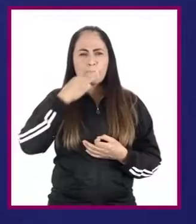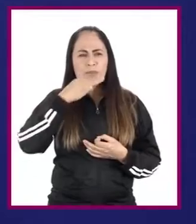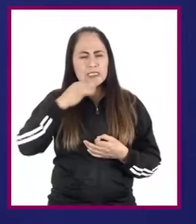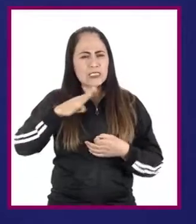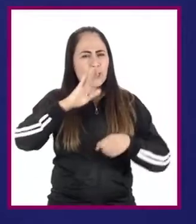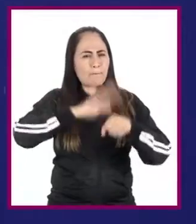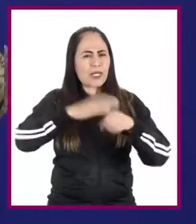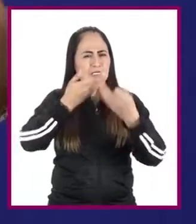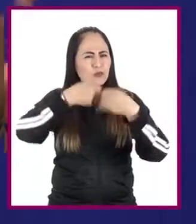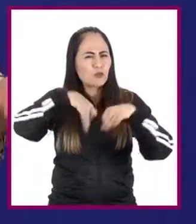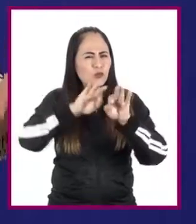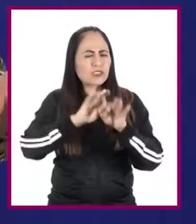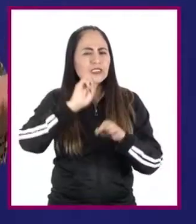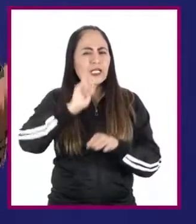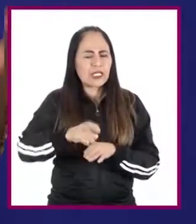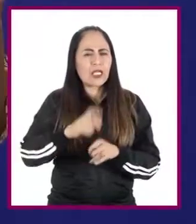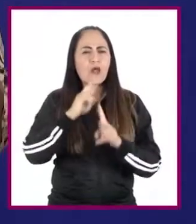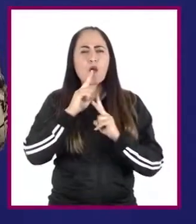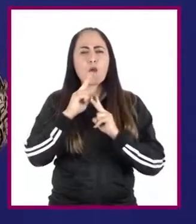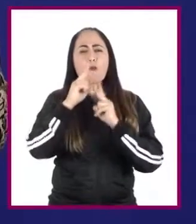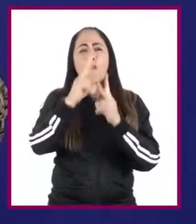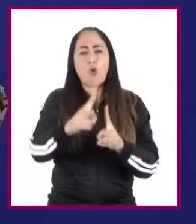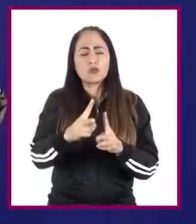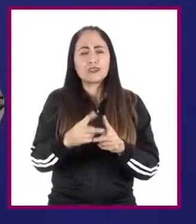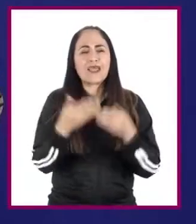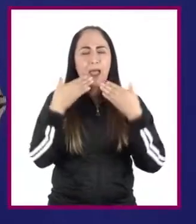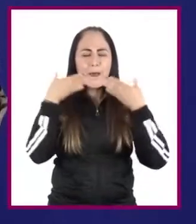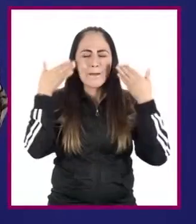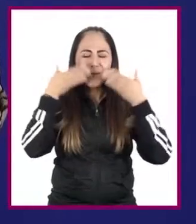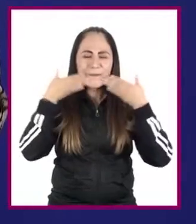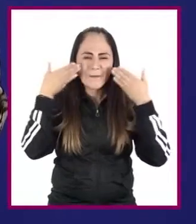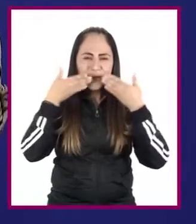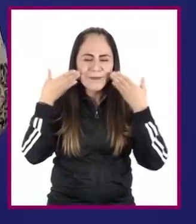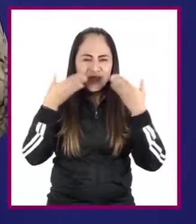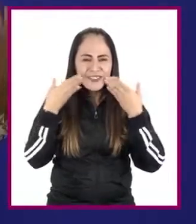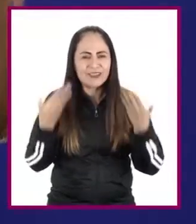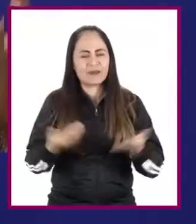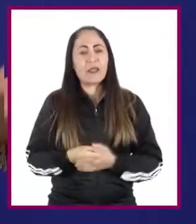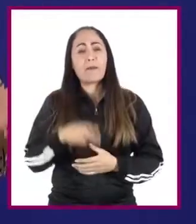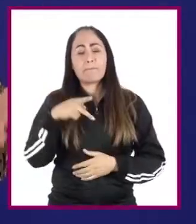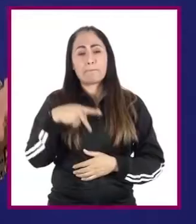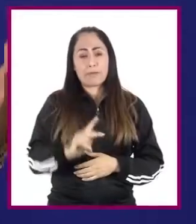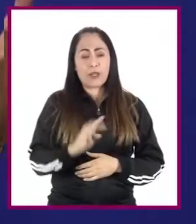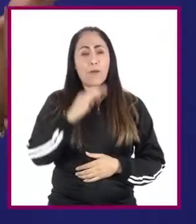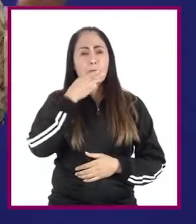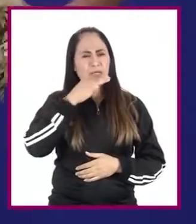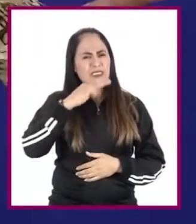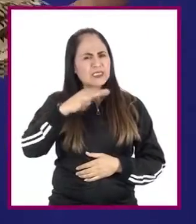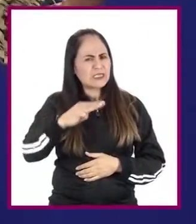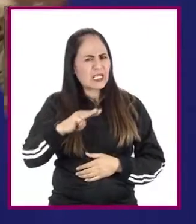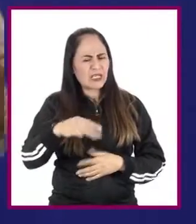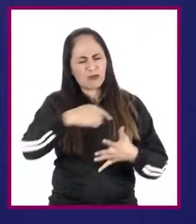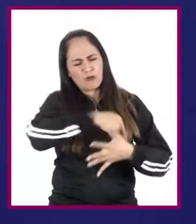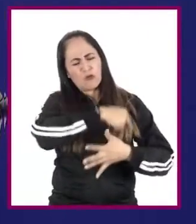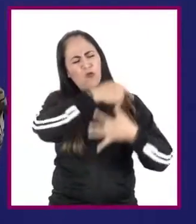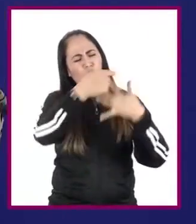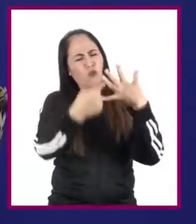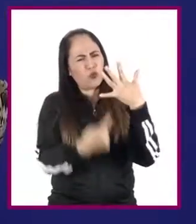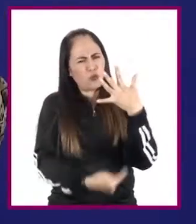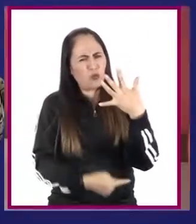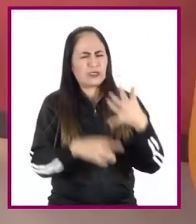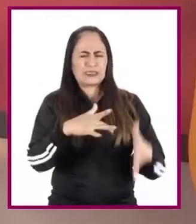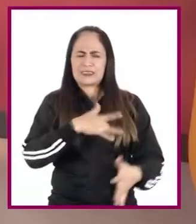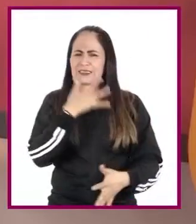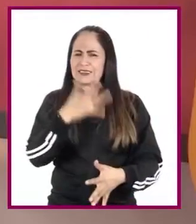enunciar una voz amable o servicial, pero como dices, para transmitir el mensaje puede echarse mano de una enorme cantidad de